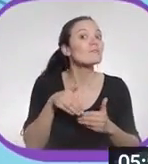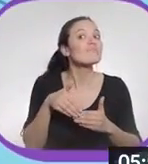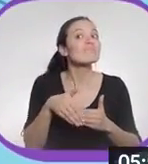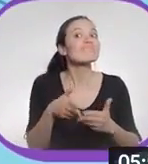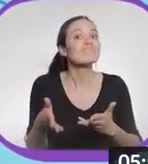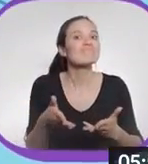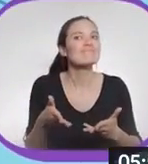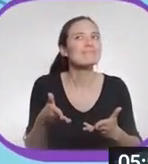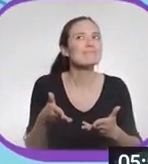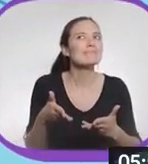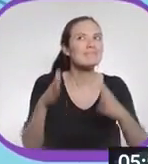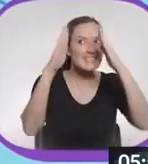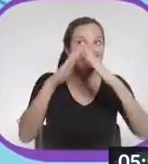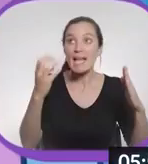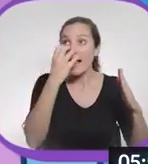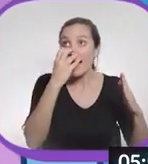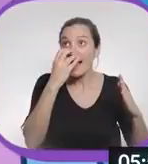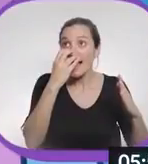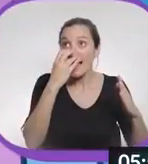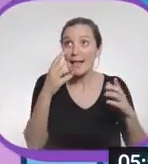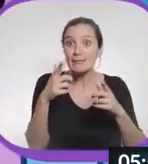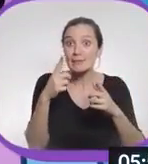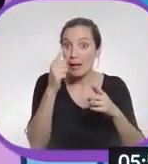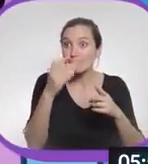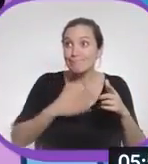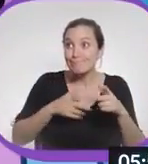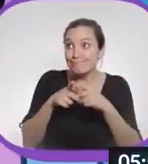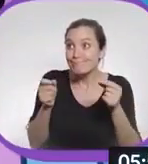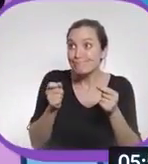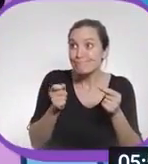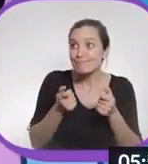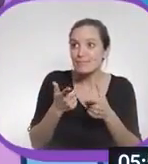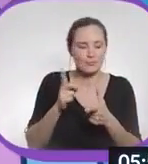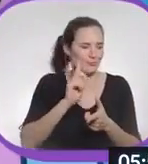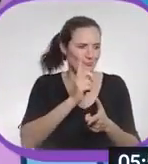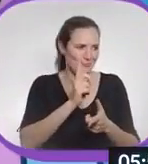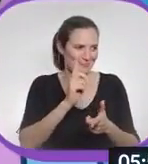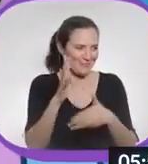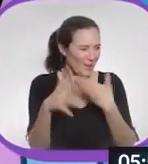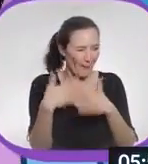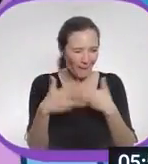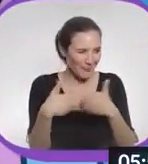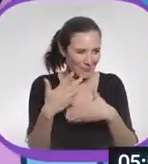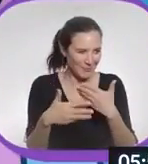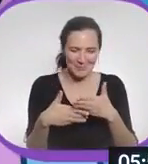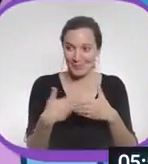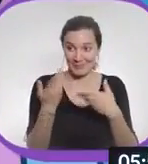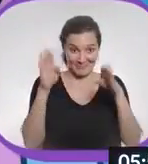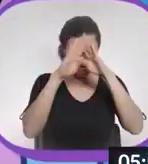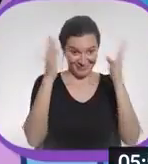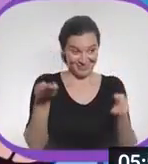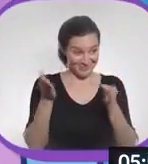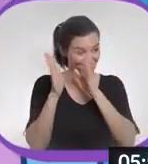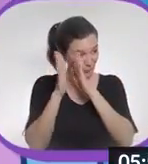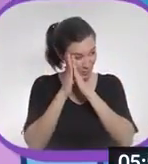¿Iremos al circo con las entradas que te dio mi papá? ¡Ni lo sueñes! Vendí los boletos y me quedé con el dinero. Jugaremos encierra al tonto en su cuarto con un